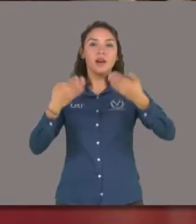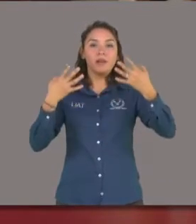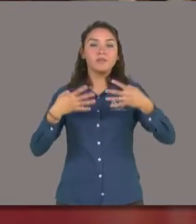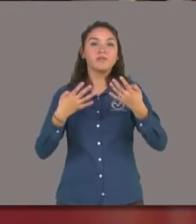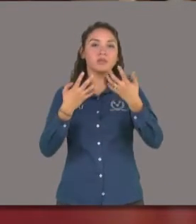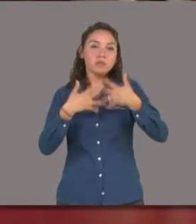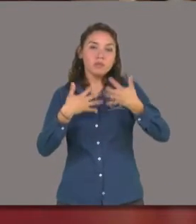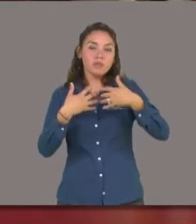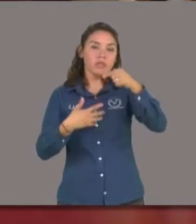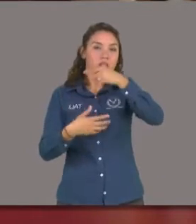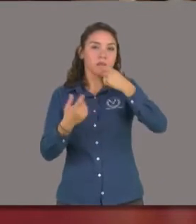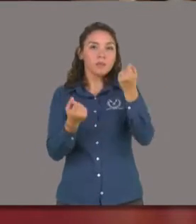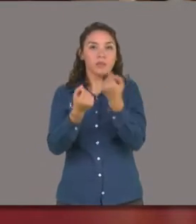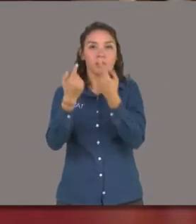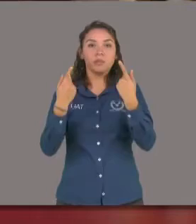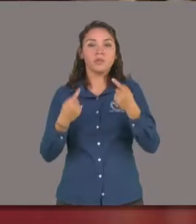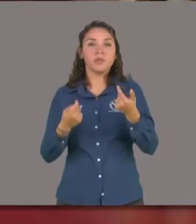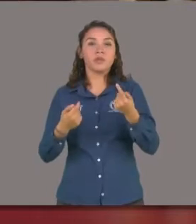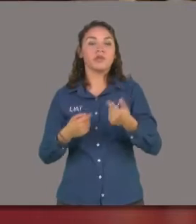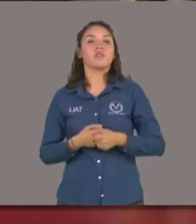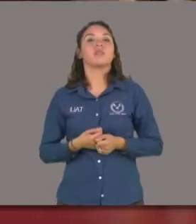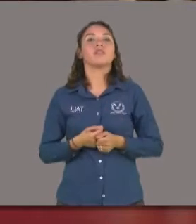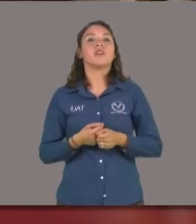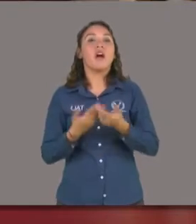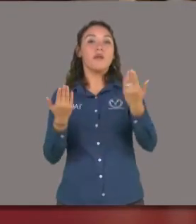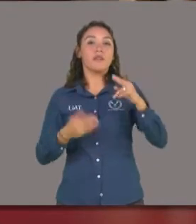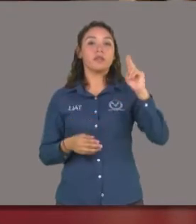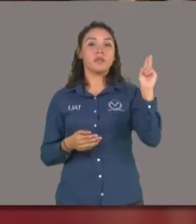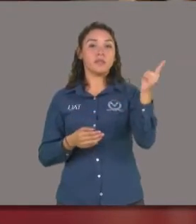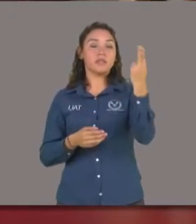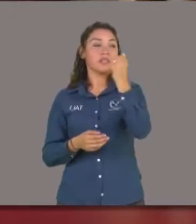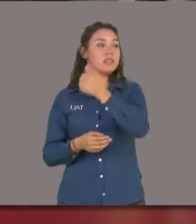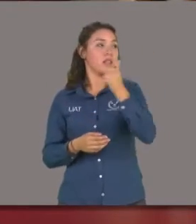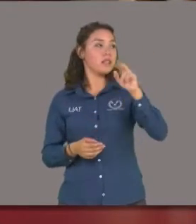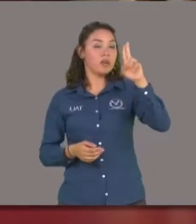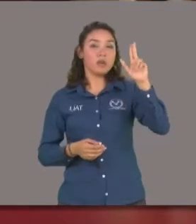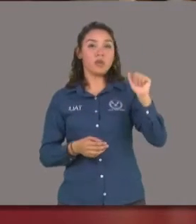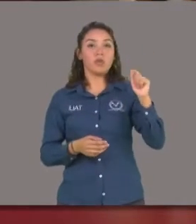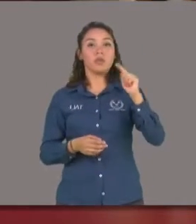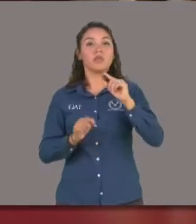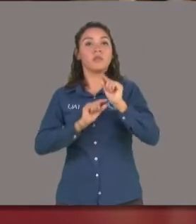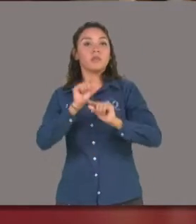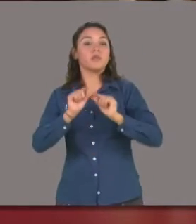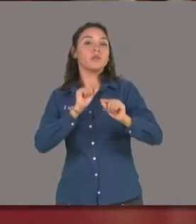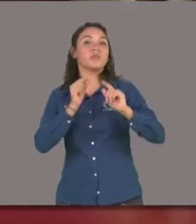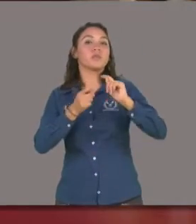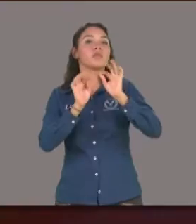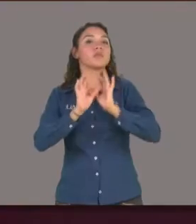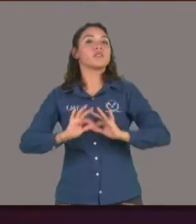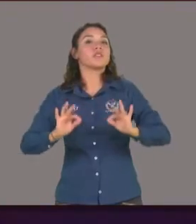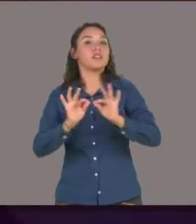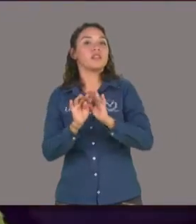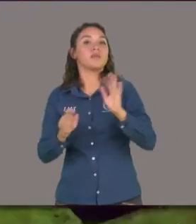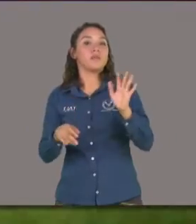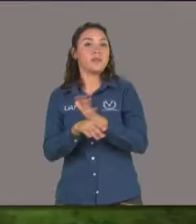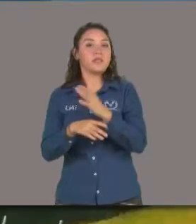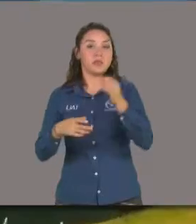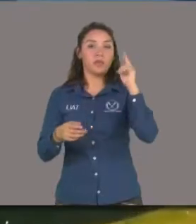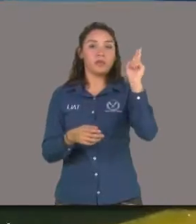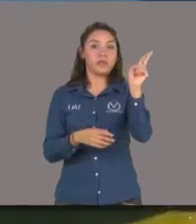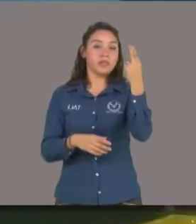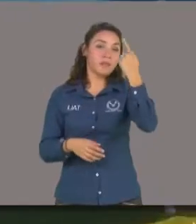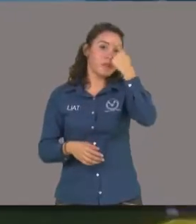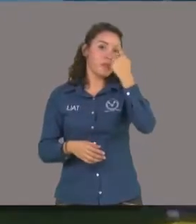poder tener un sustento para poder vivir. Y aquellos emprendimientos de innovación son muy pocos dentro de la región. En México,